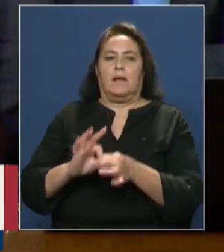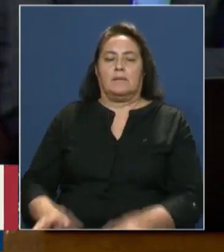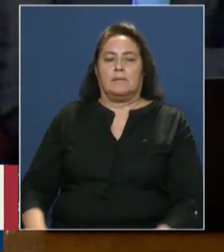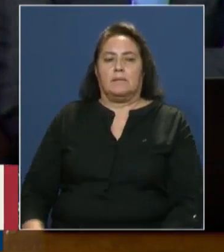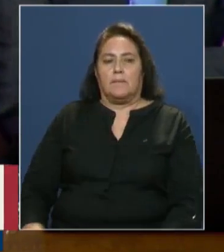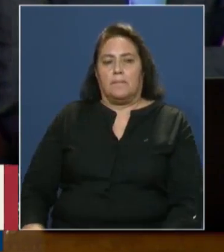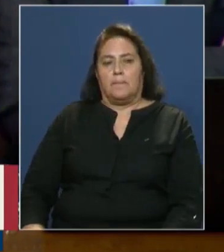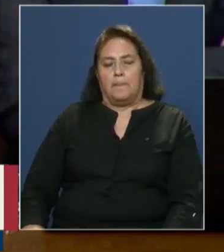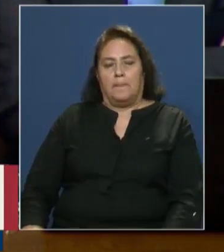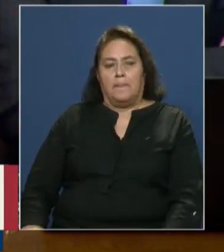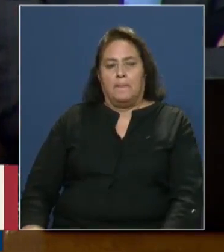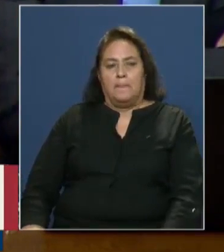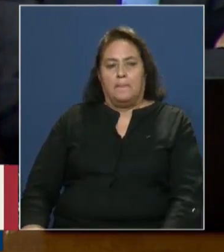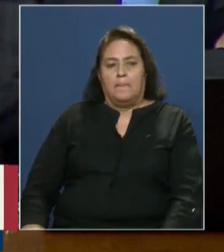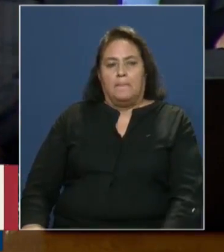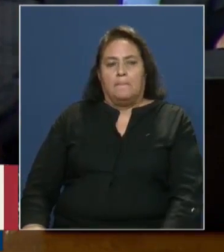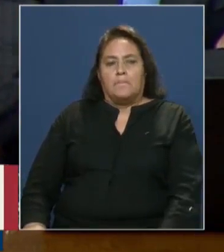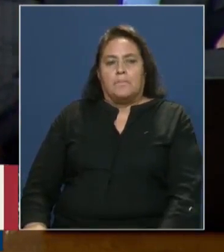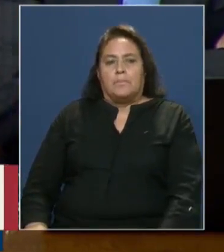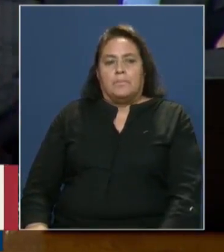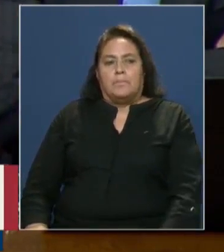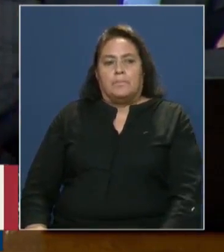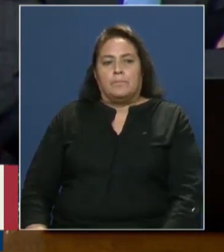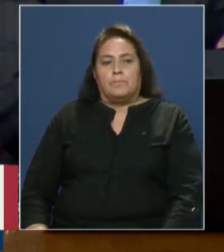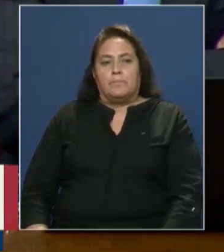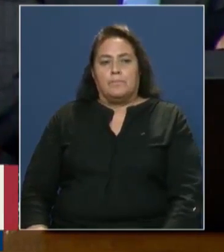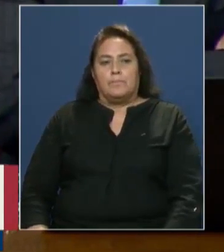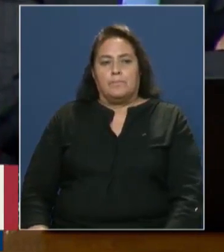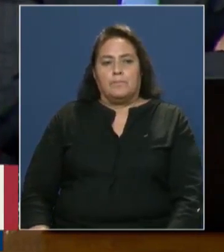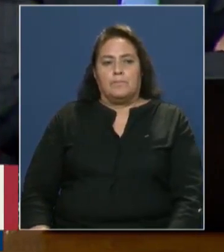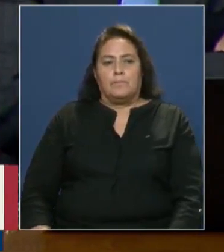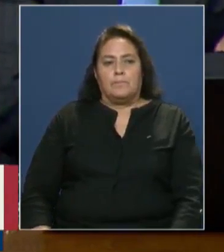Tiene la palabra el diputado Thomas Hirsch.